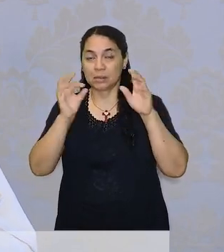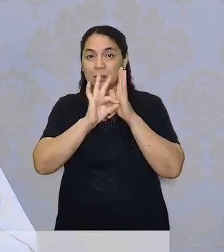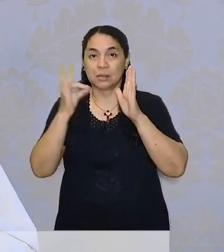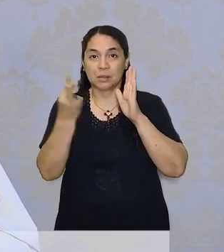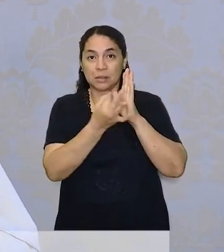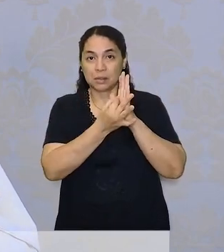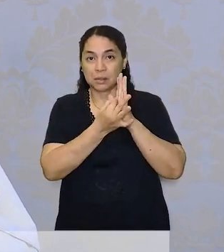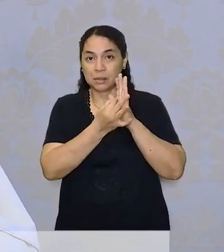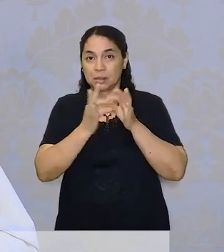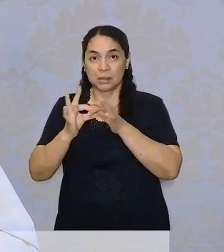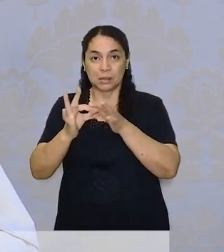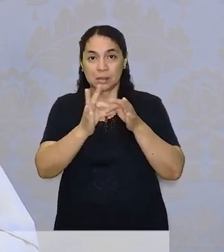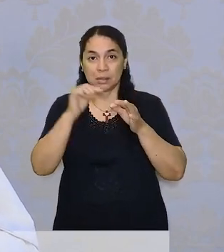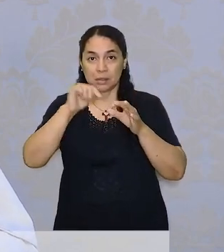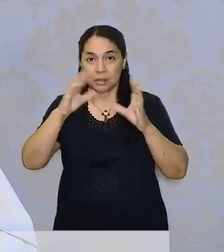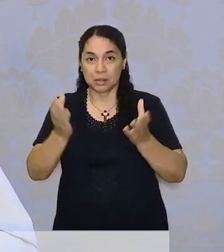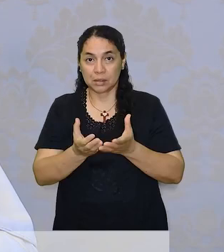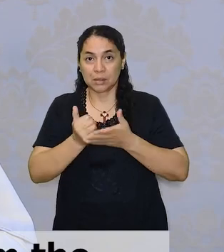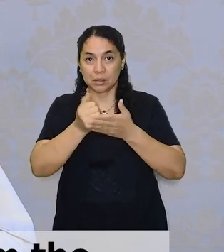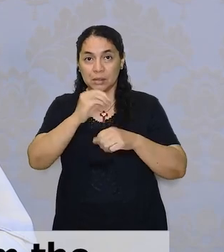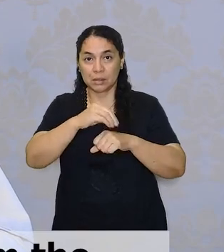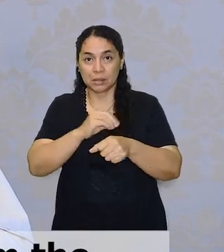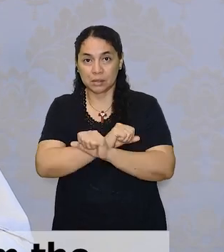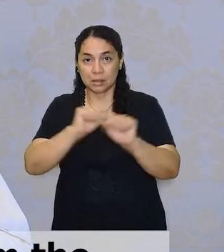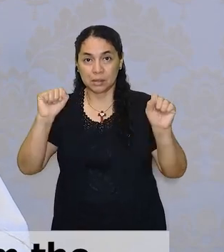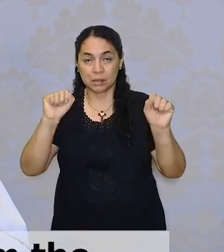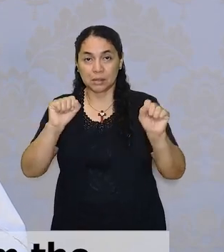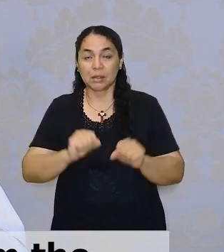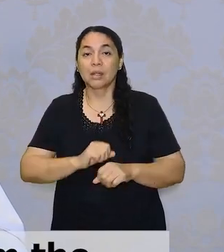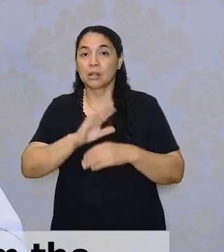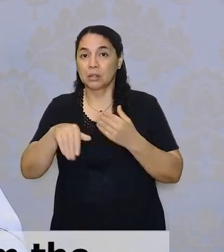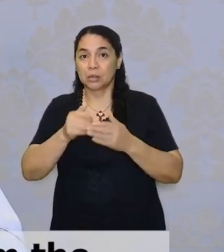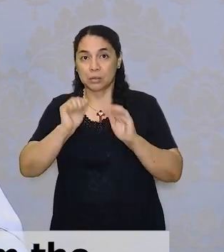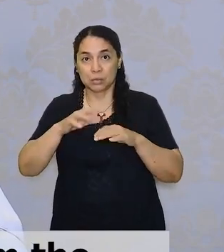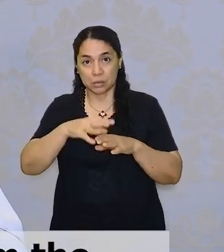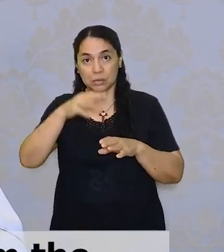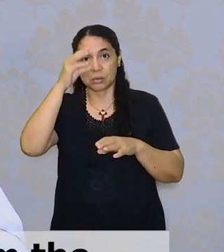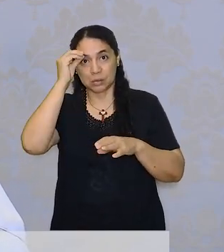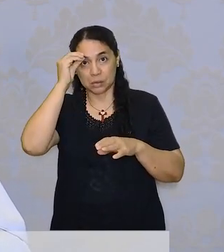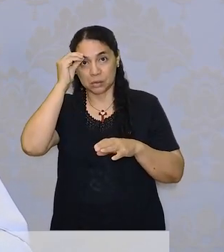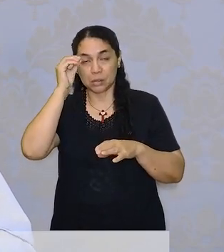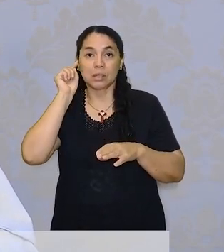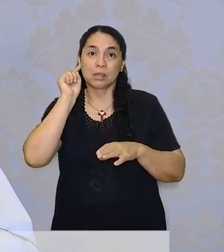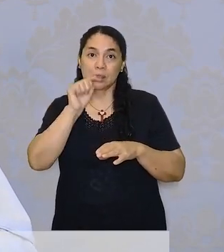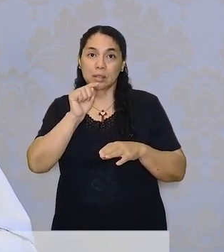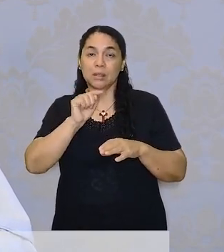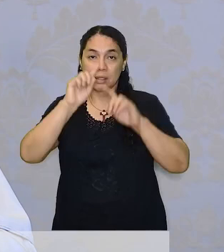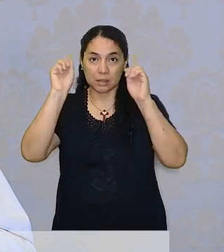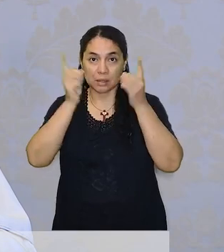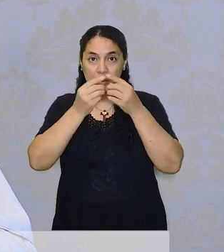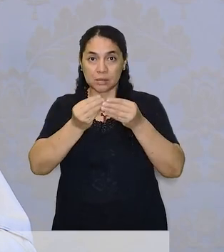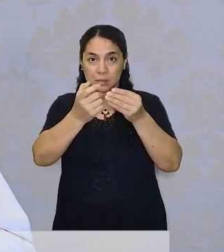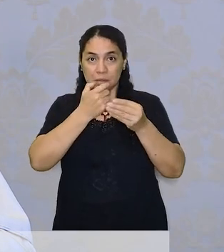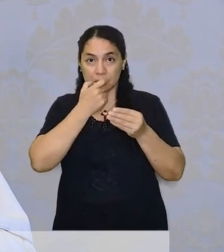Fraternidad para sanar el mundo. Las lecciones que podemos acoger de la Santísima Eucaristía